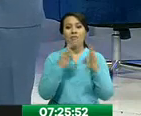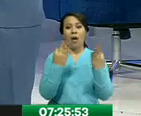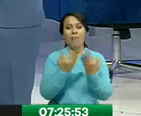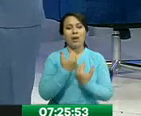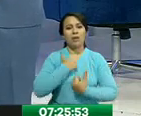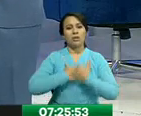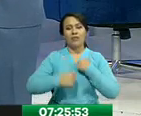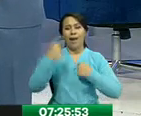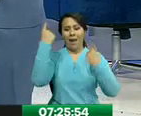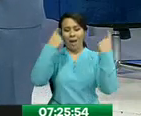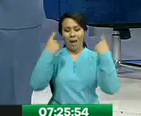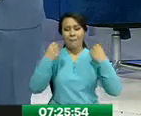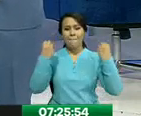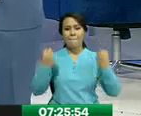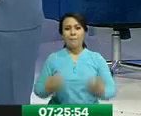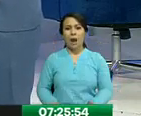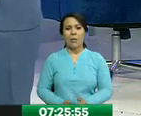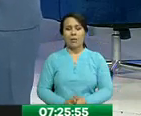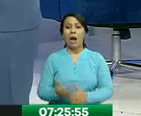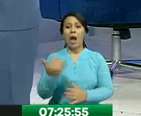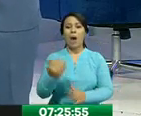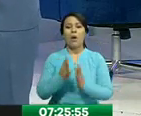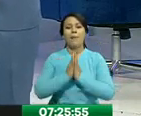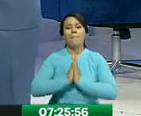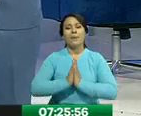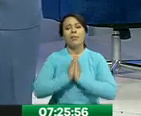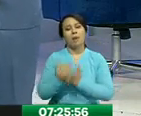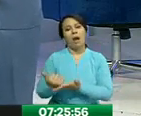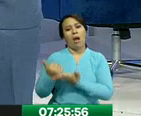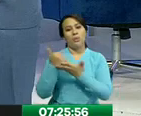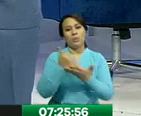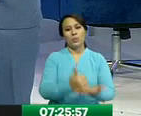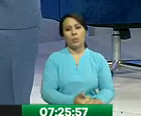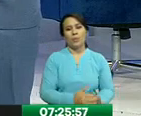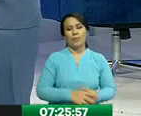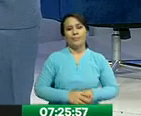resultó damnificada. Ellos ahora piden ayuda. Veamos.